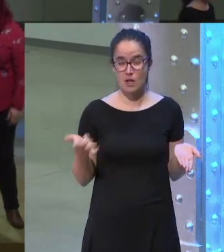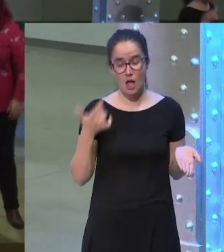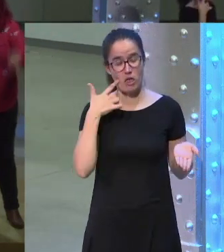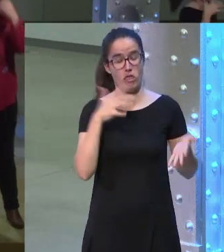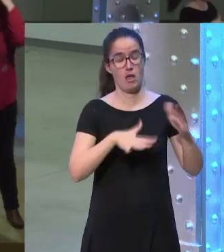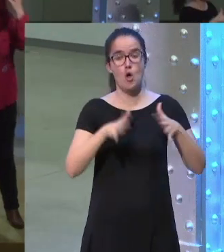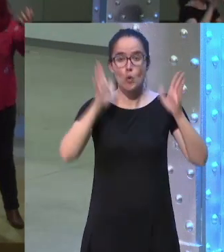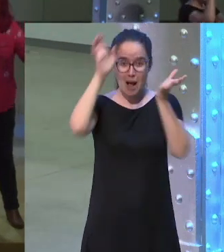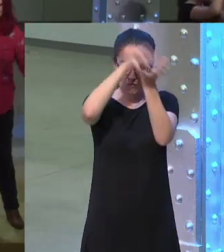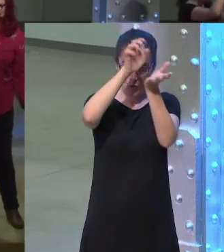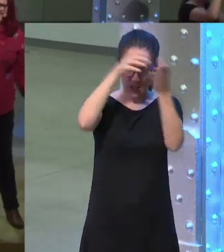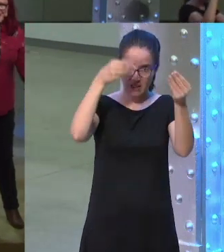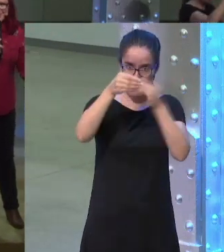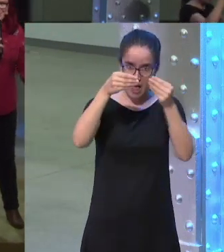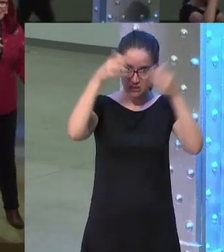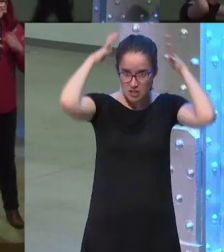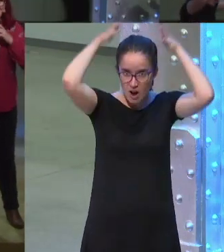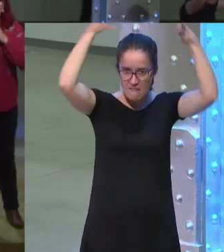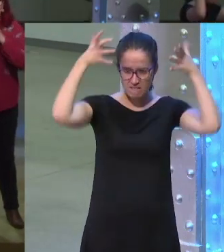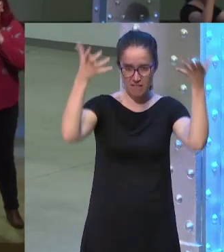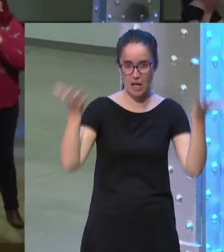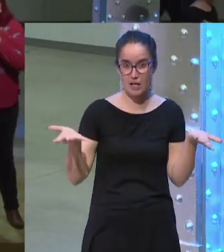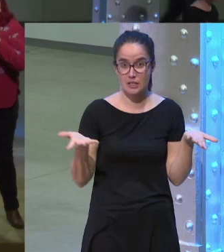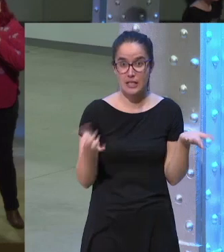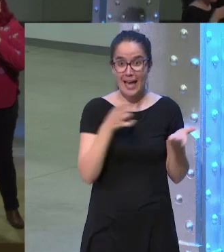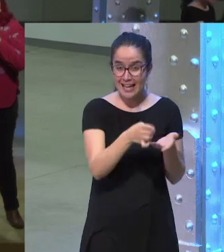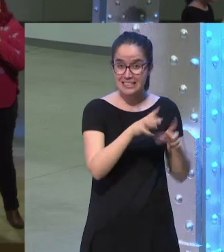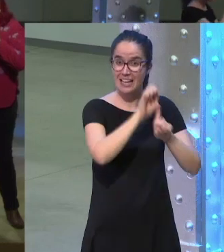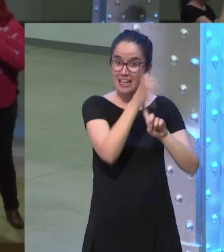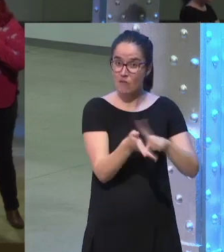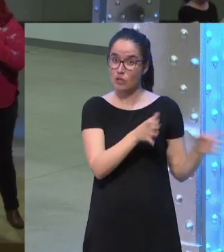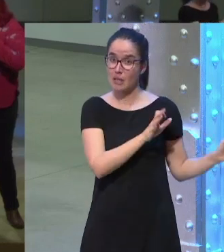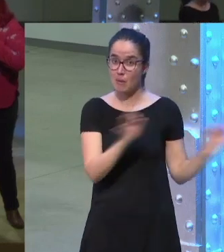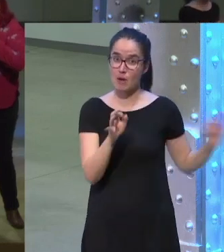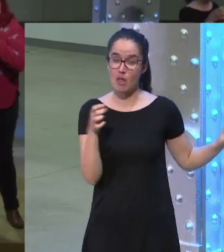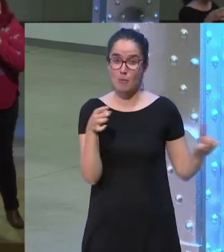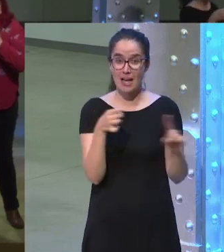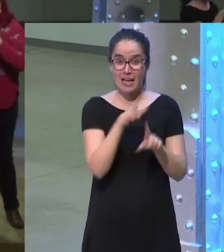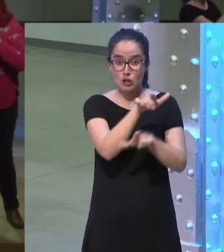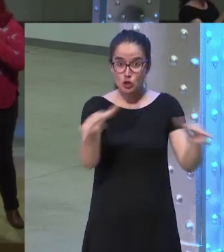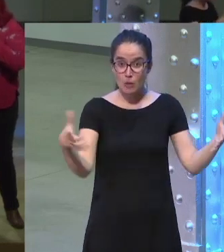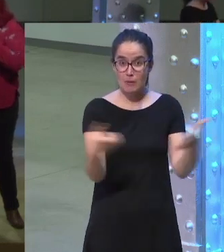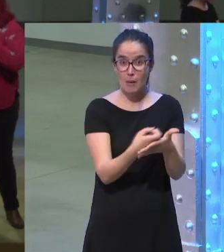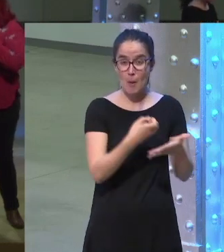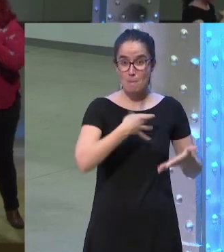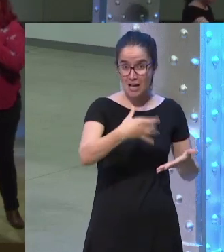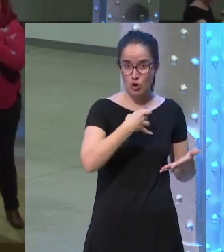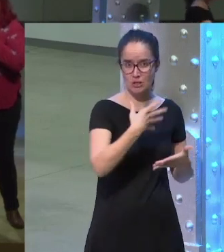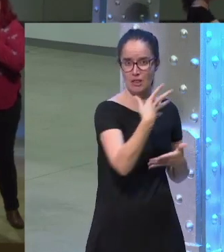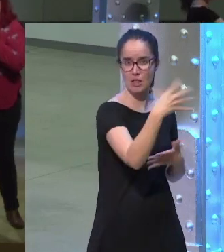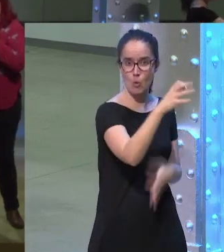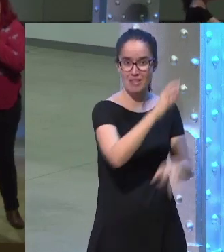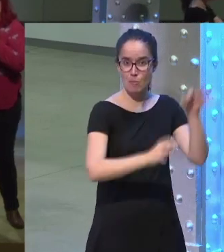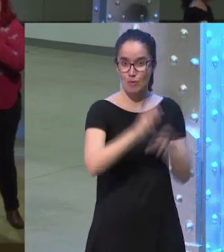a llevar a otro sitio. Una hamburguesa de plástico en la cabeza. De hecho, ese grafo está preparado para que todos los blancos piensen que más del